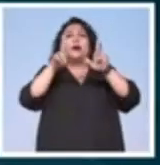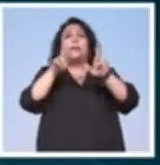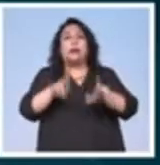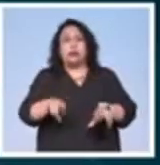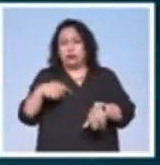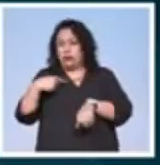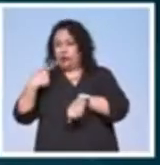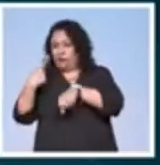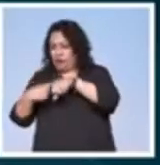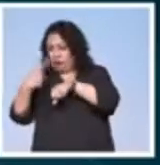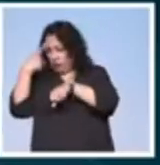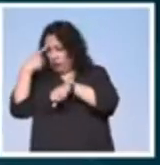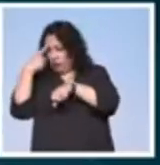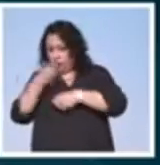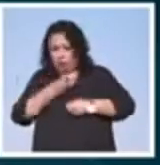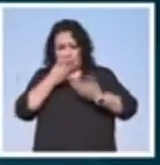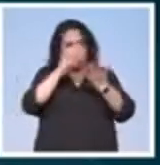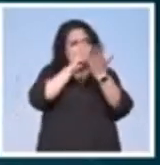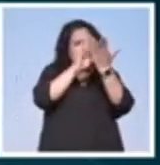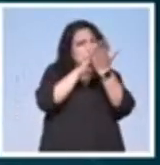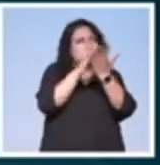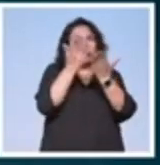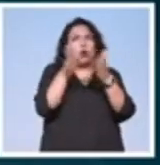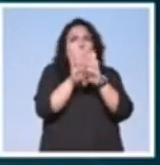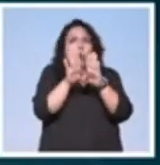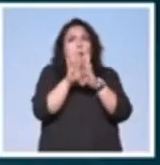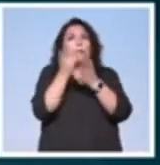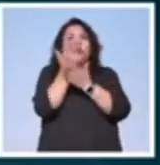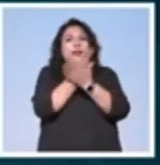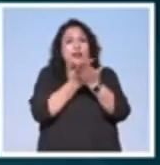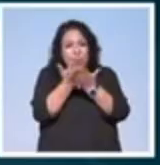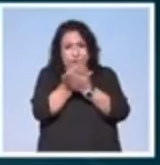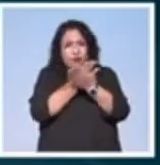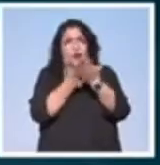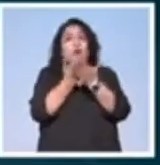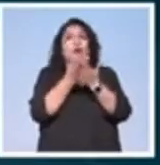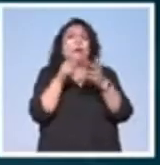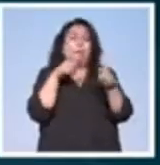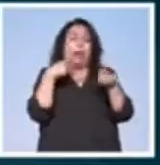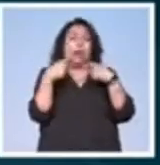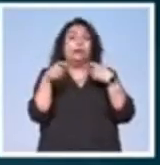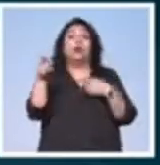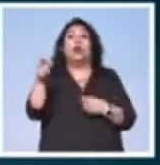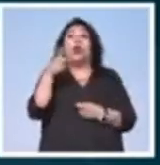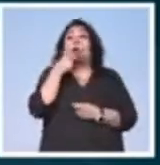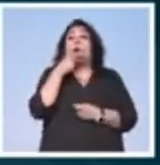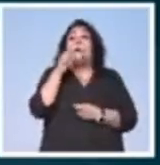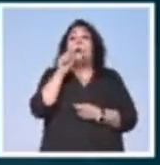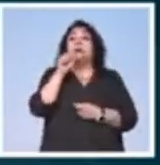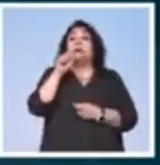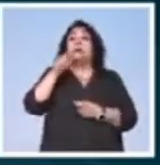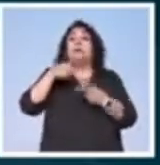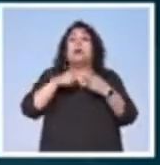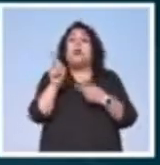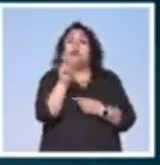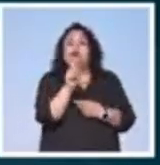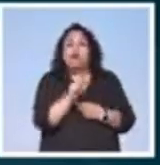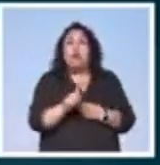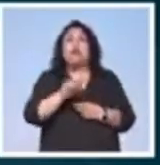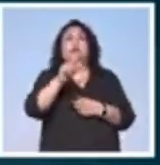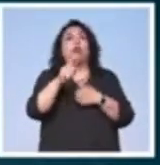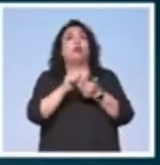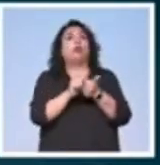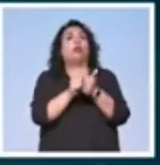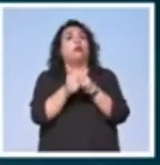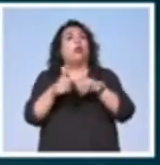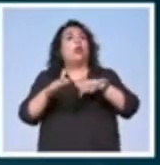esas enfermedades mentales a través de la ilustración y algo más plástico. Smith comenzó en el graffiti, pero con el tiempo su